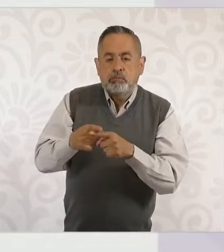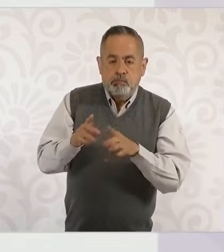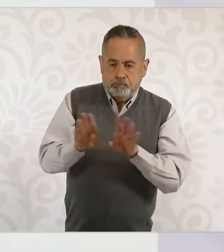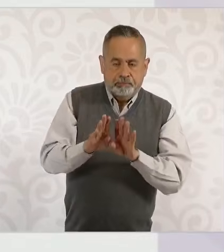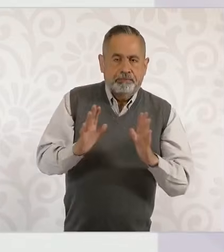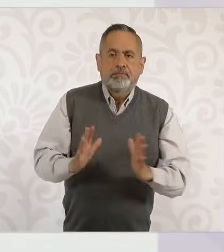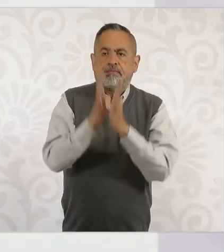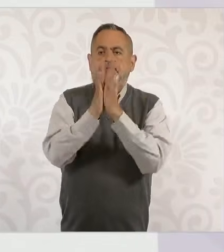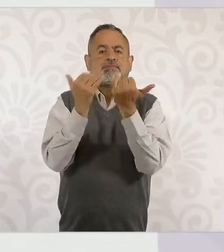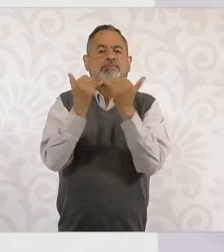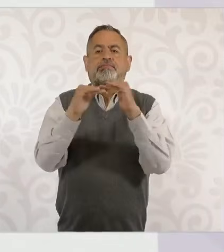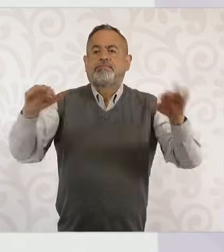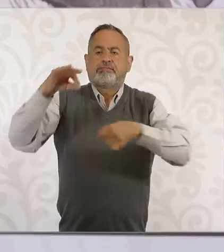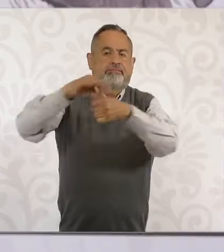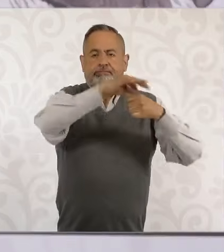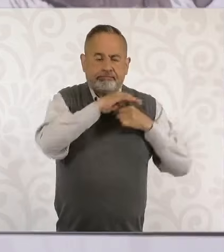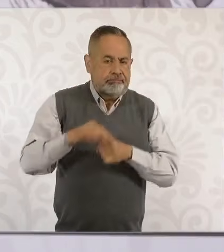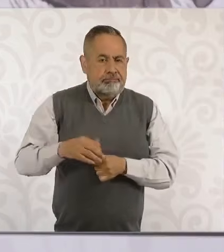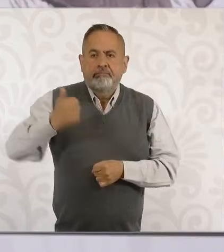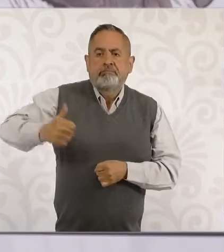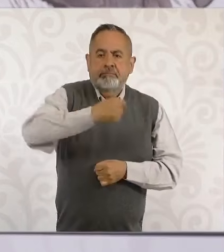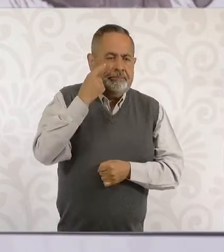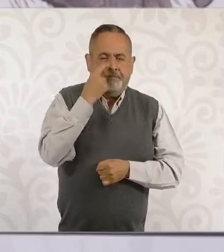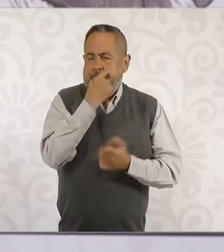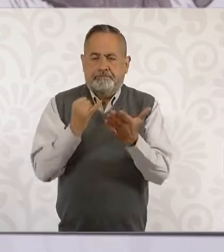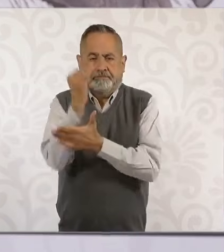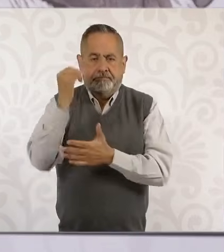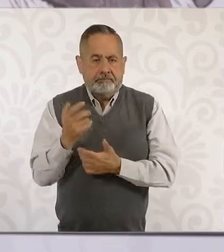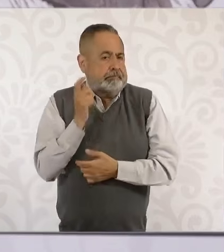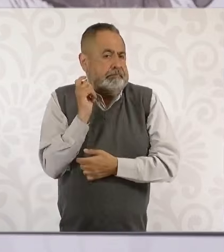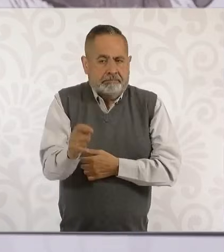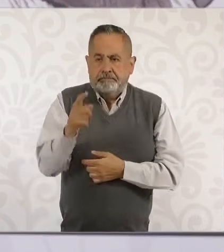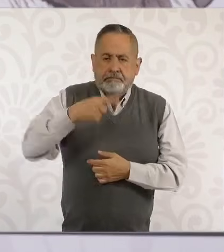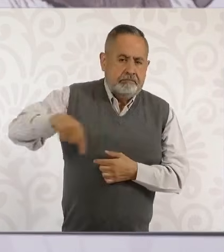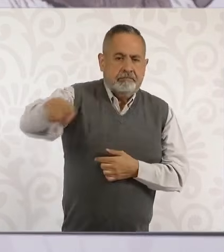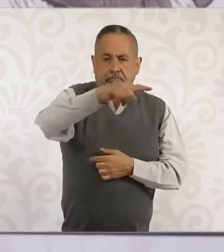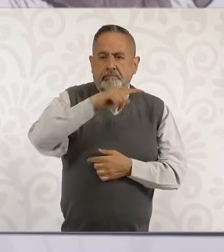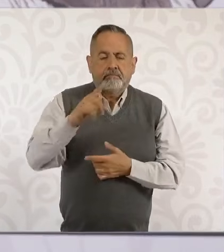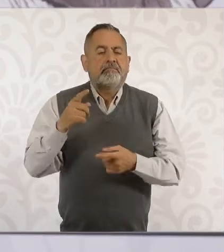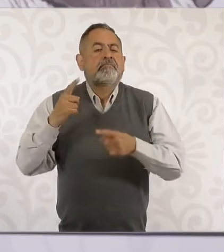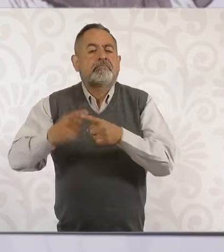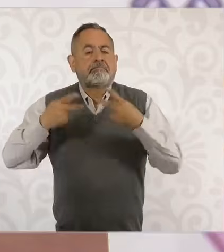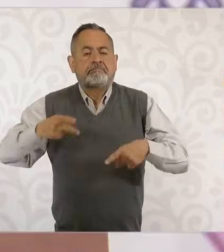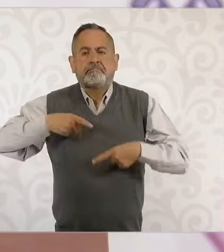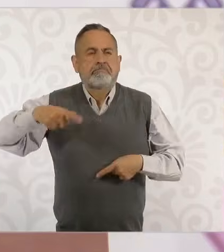democracia, que es la representación del pueblo. La democracia es el poder del